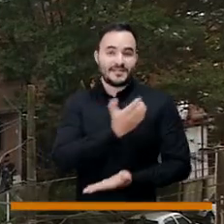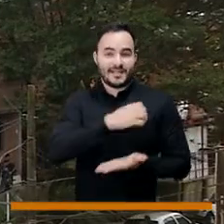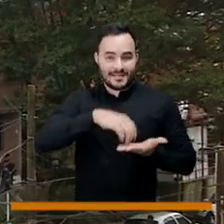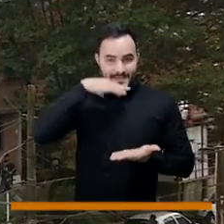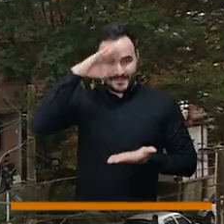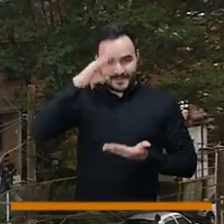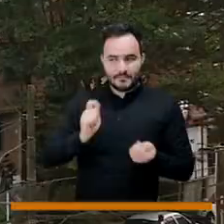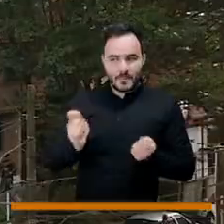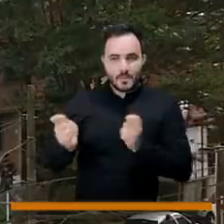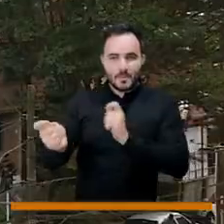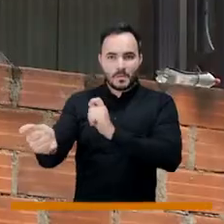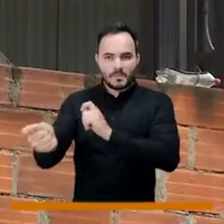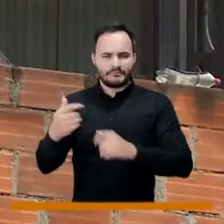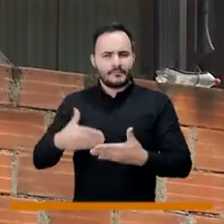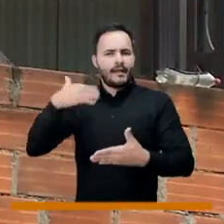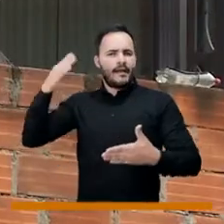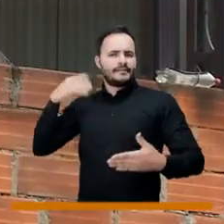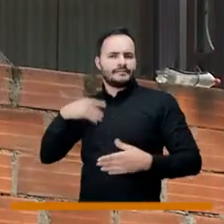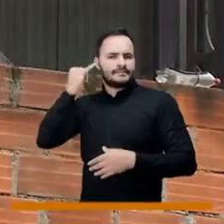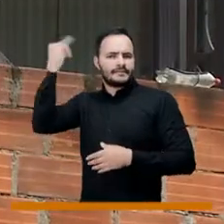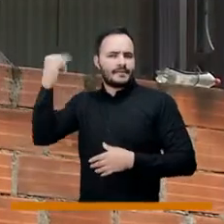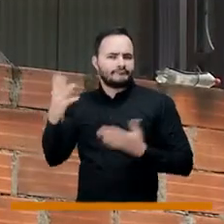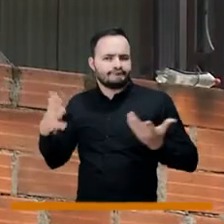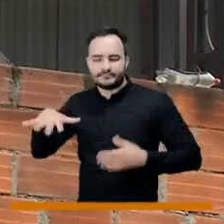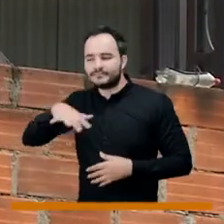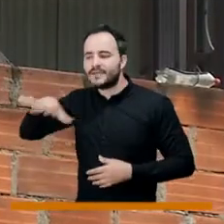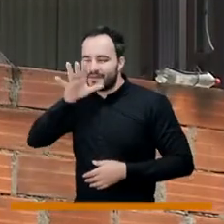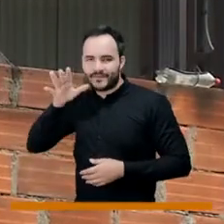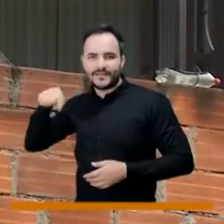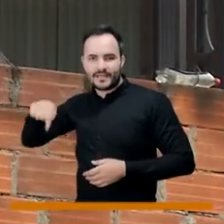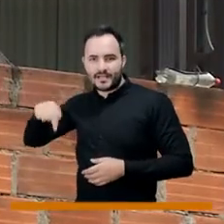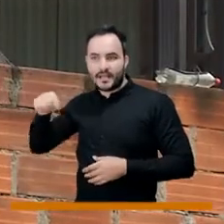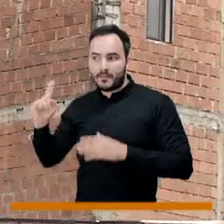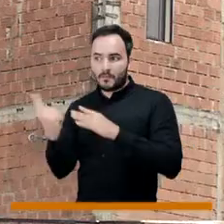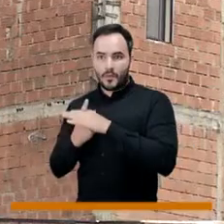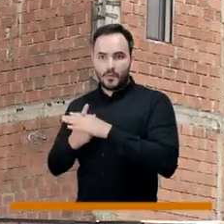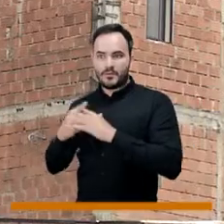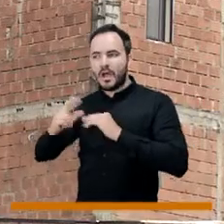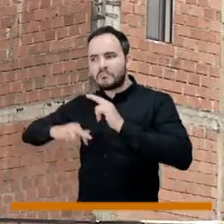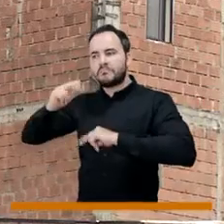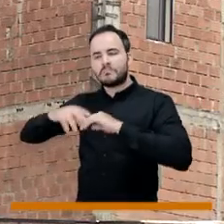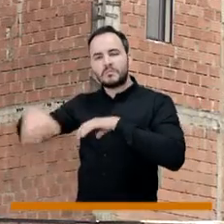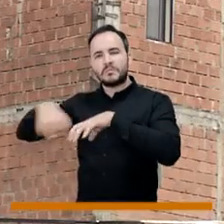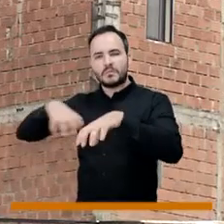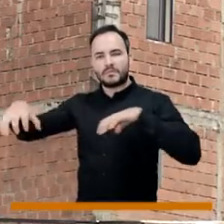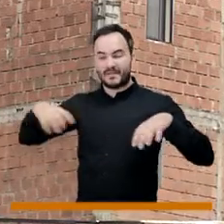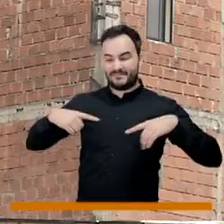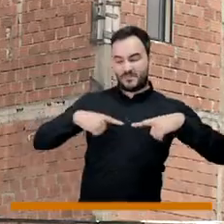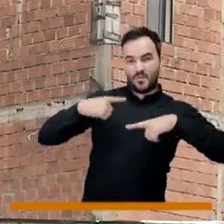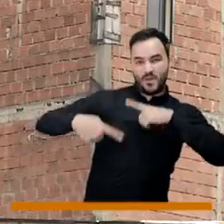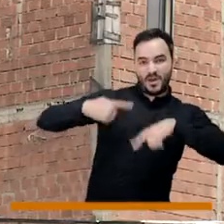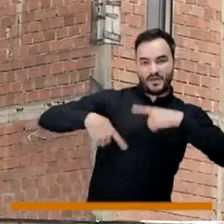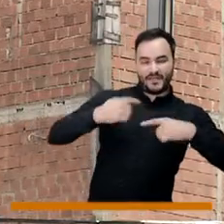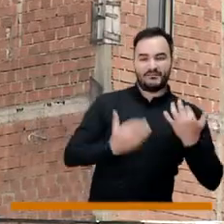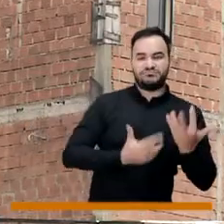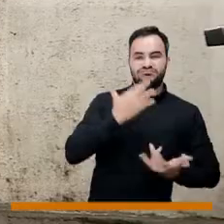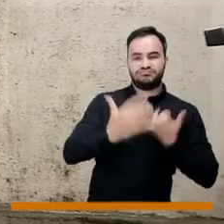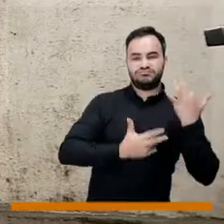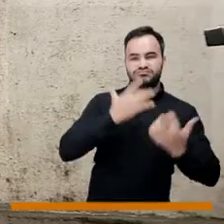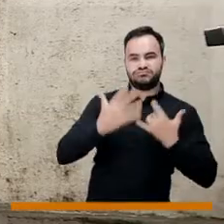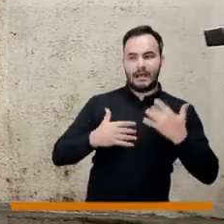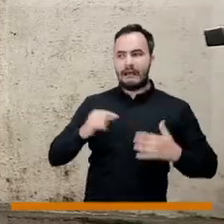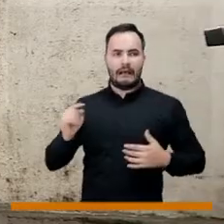y que a partir de una finca se empezó a construir y después de un gran incendio en el barrio moravia pues empezó a habitar